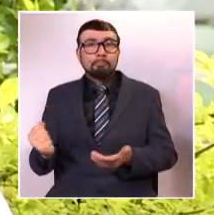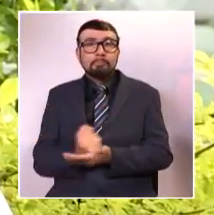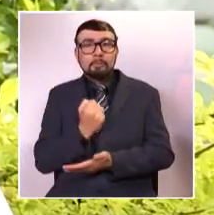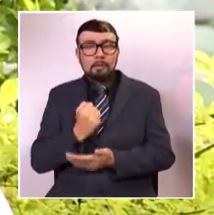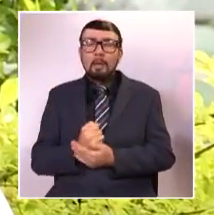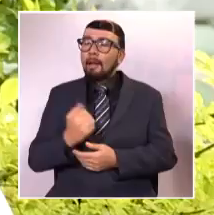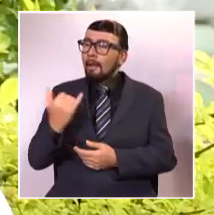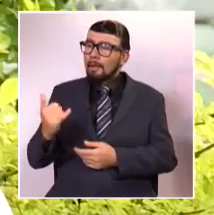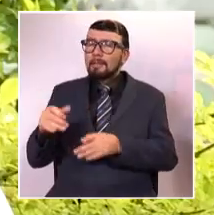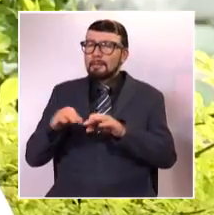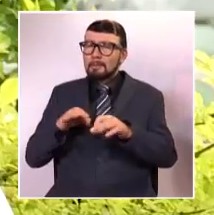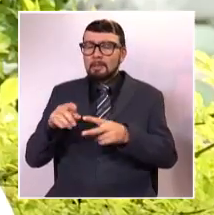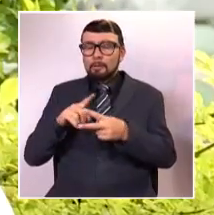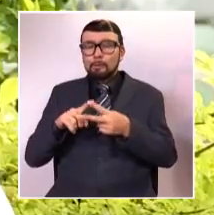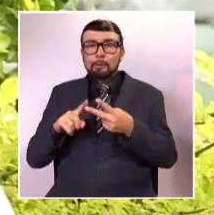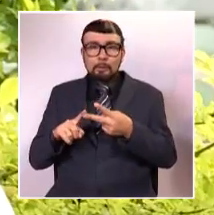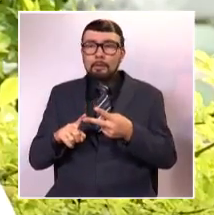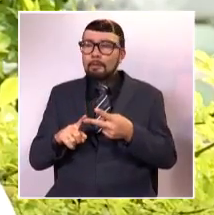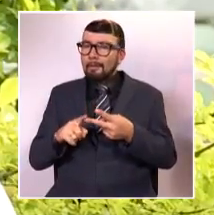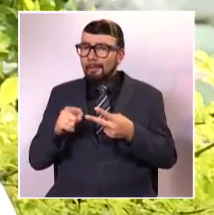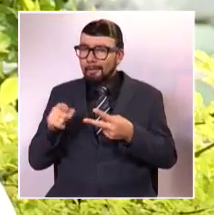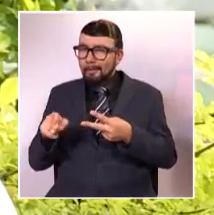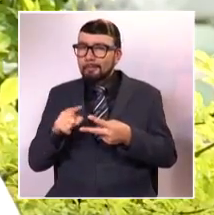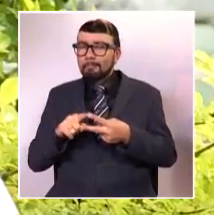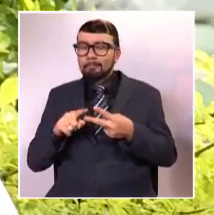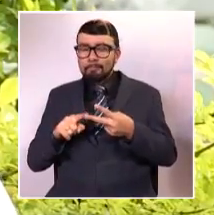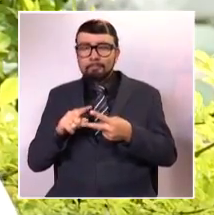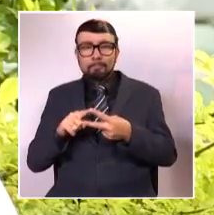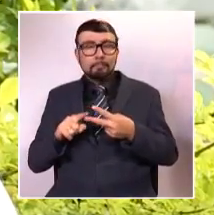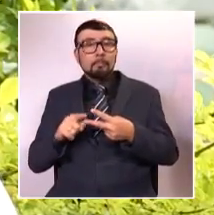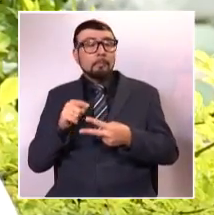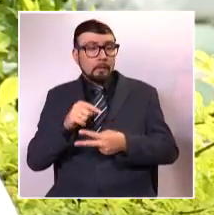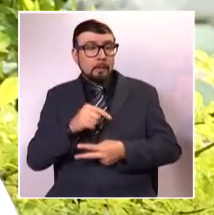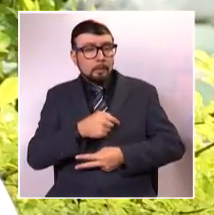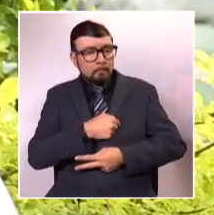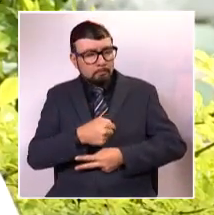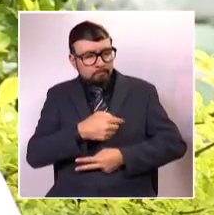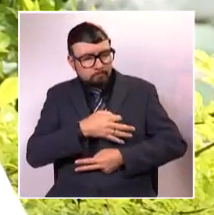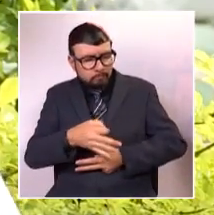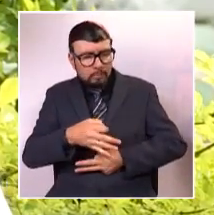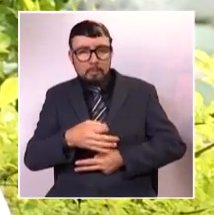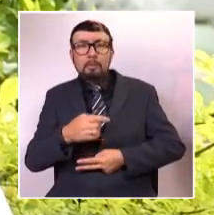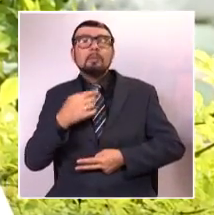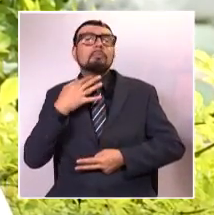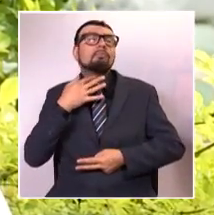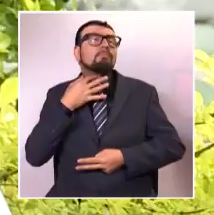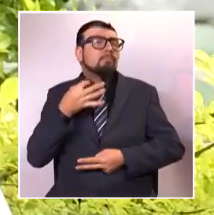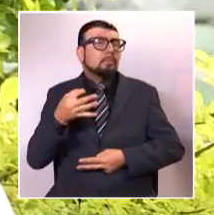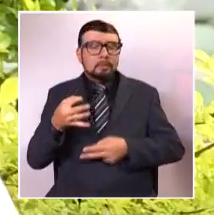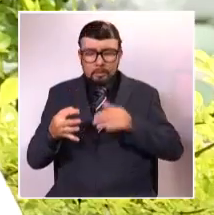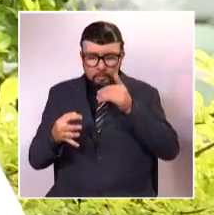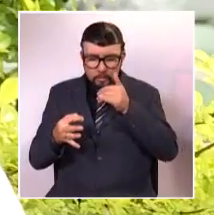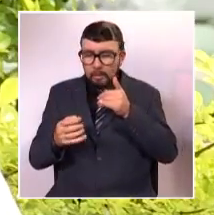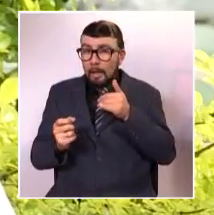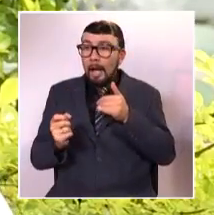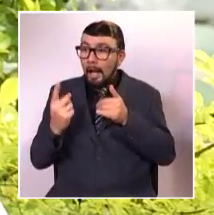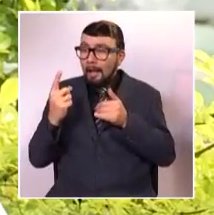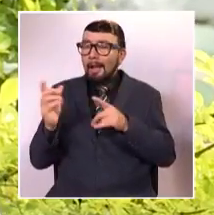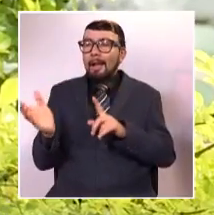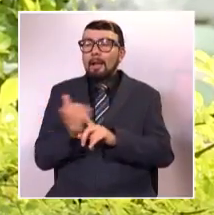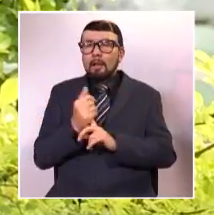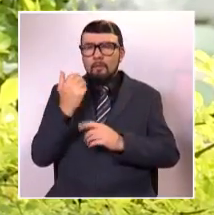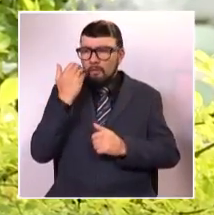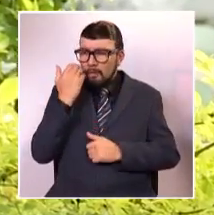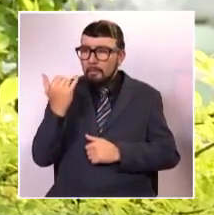cosas importantes que nos cumplen en un porcentaje alto llegar a un diagnóstico. Doctor Mauricio,